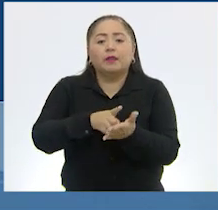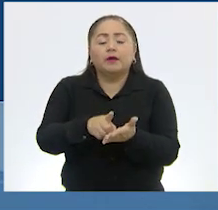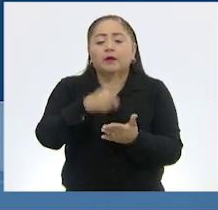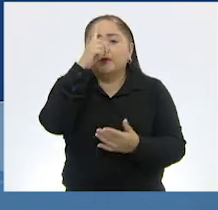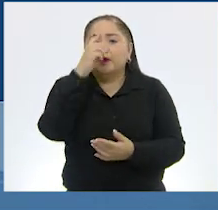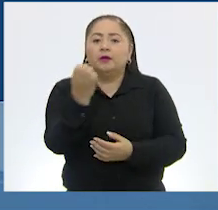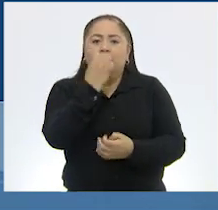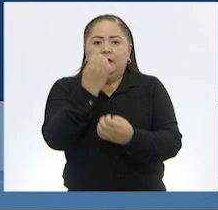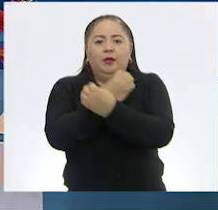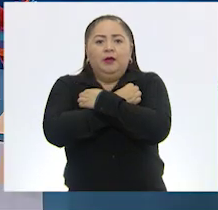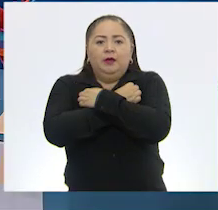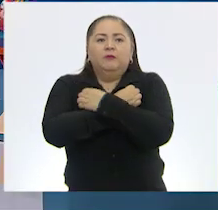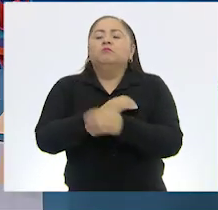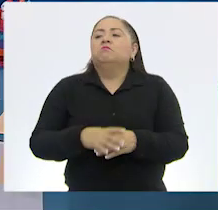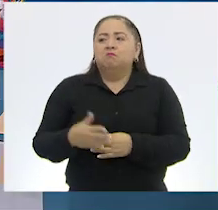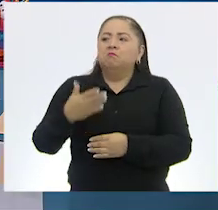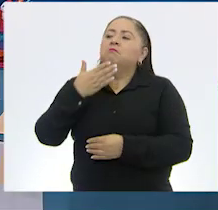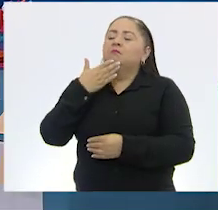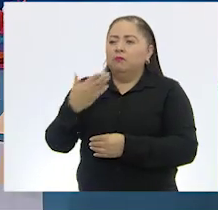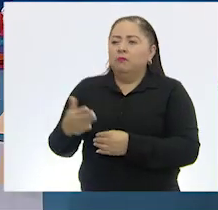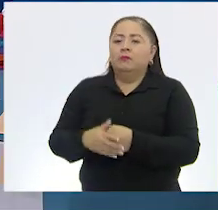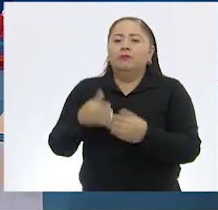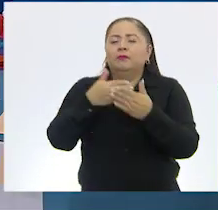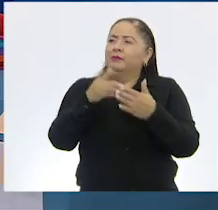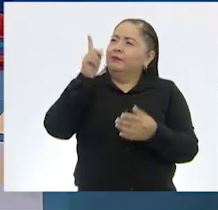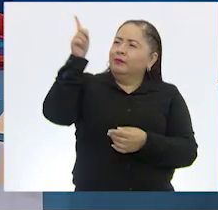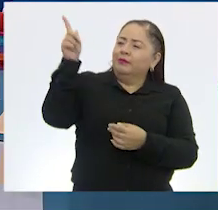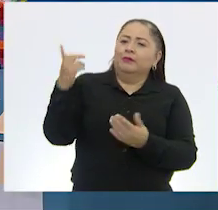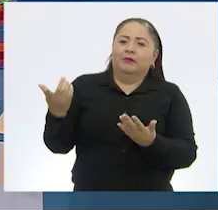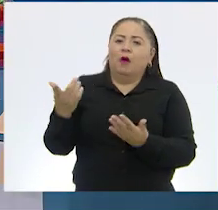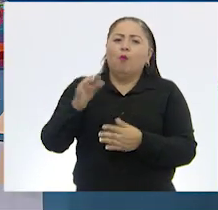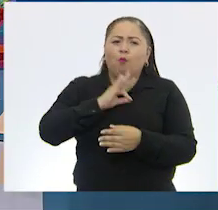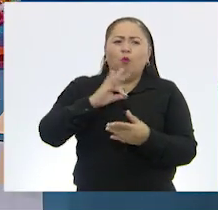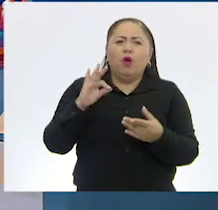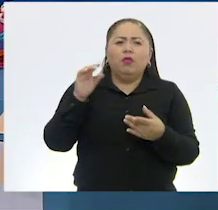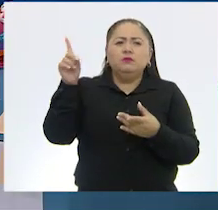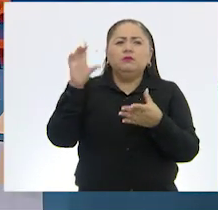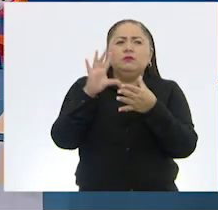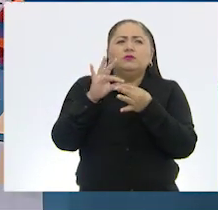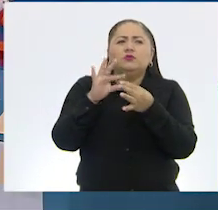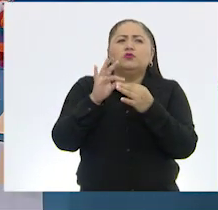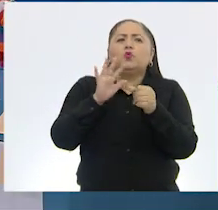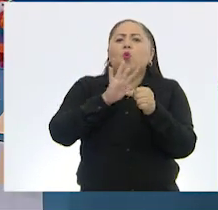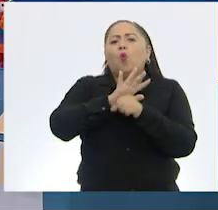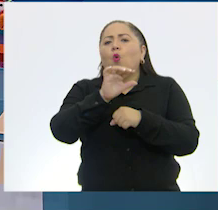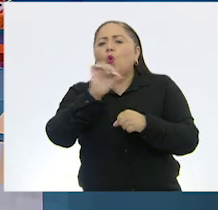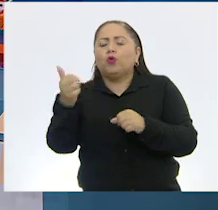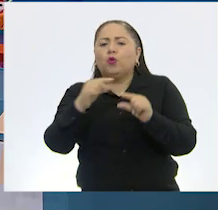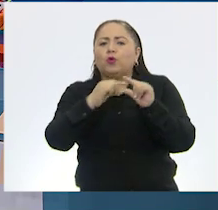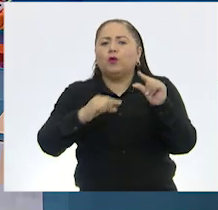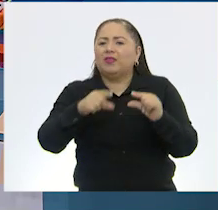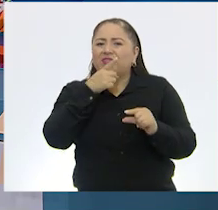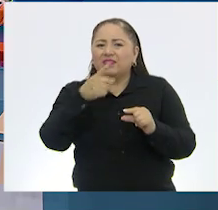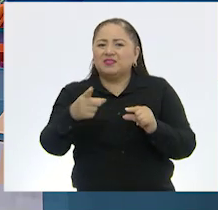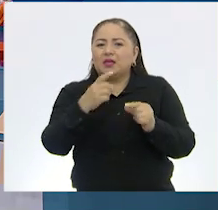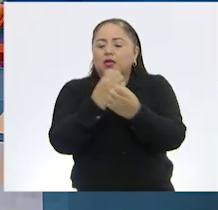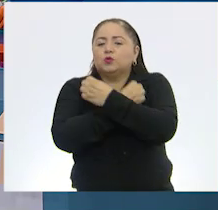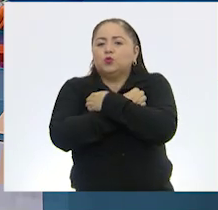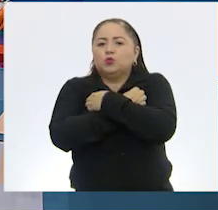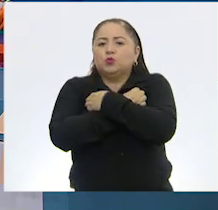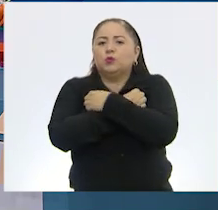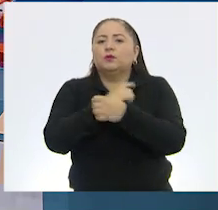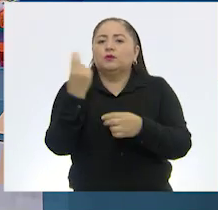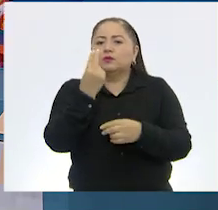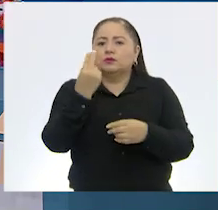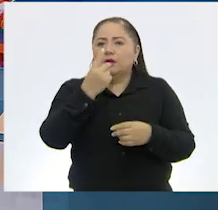la educación. Muy bien, Ton. Ahora tú, Juan Carlos, ¿puedes identificar dónde están los otros términos que describen el tipo de educación que